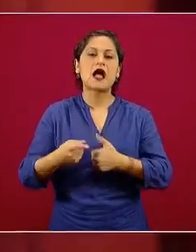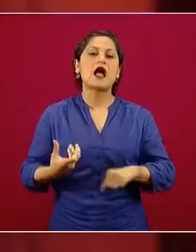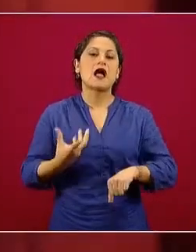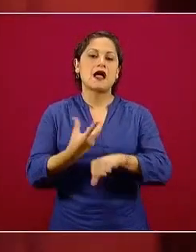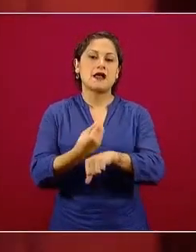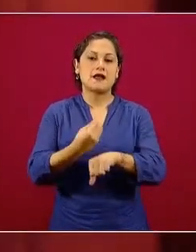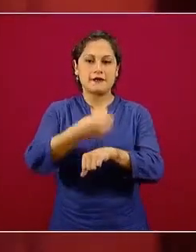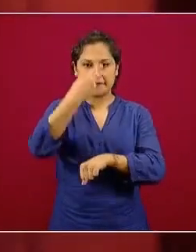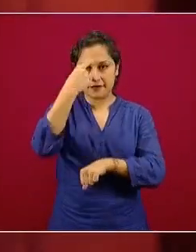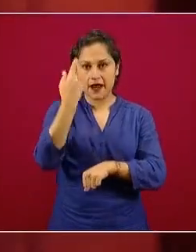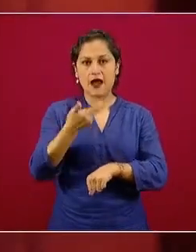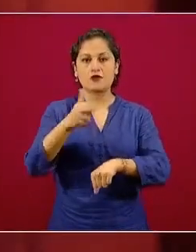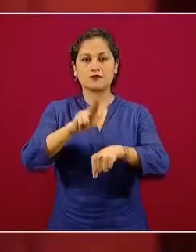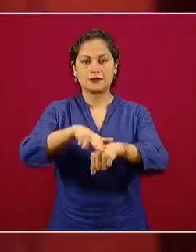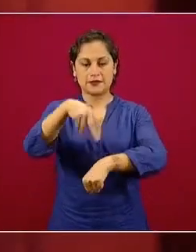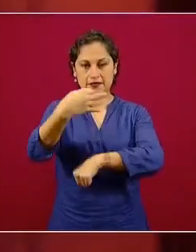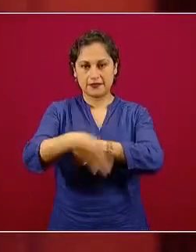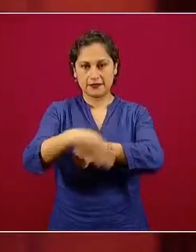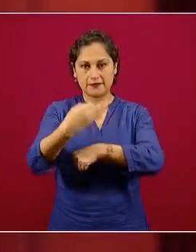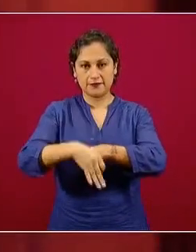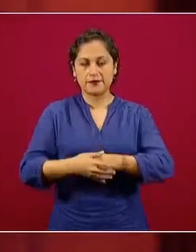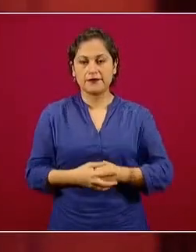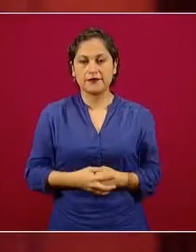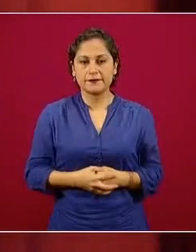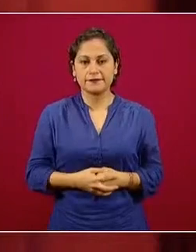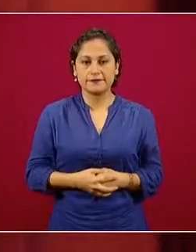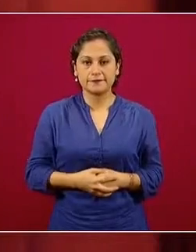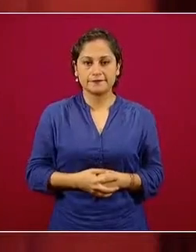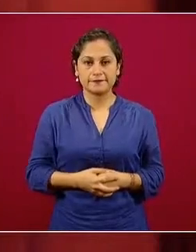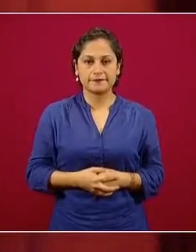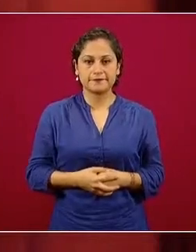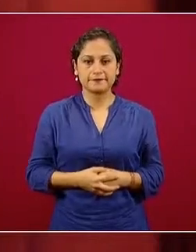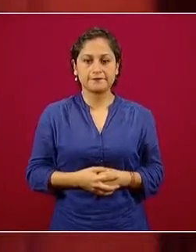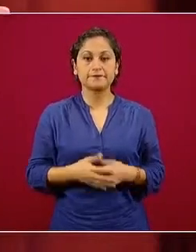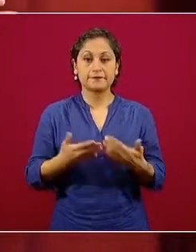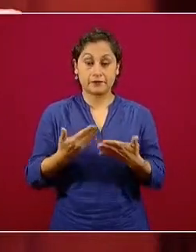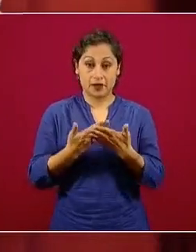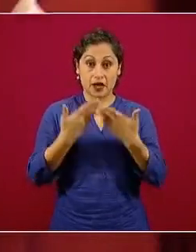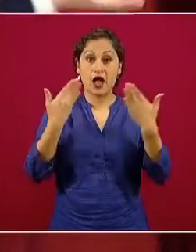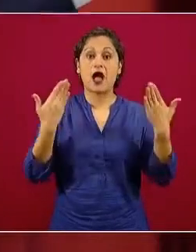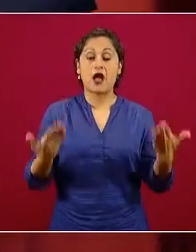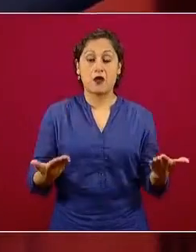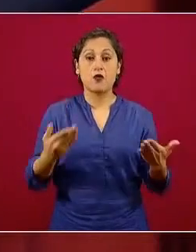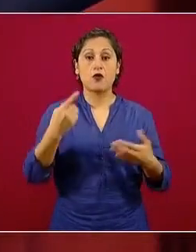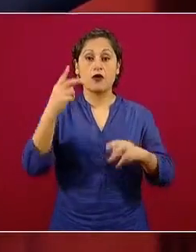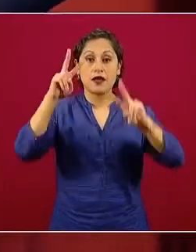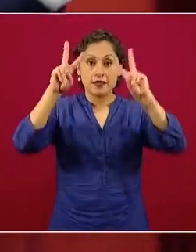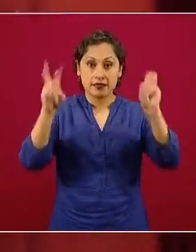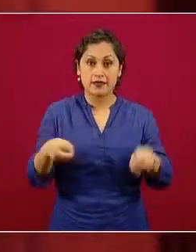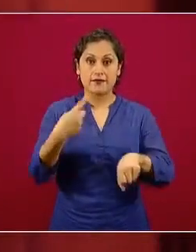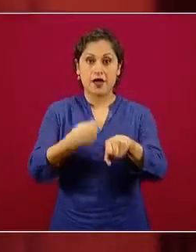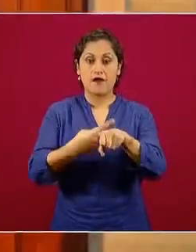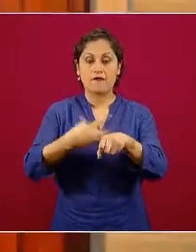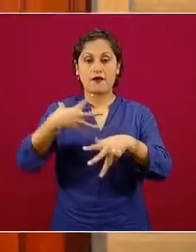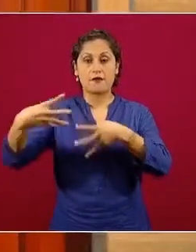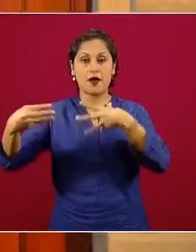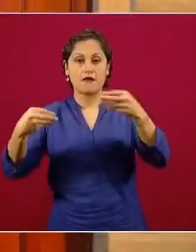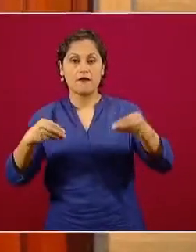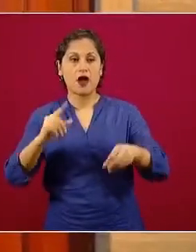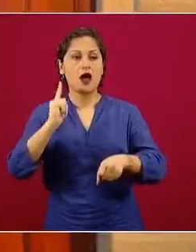una este tipo de situaciones la pandemia unos un lugar pues destinado a